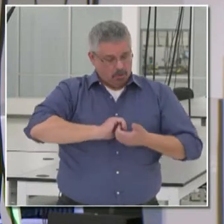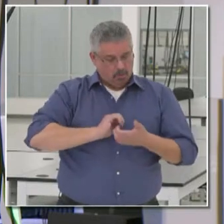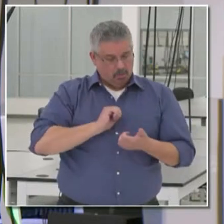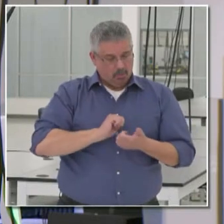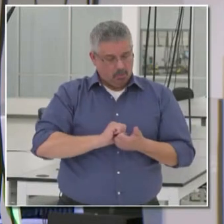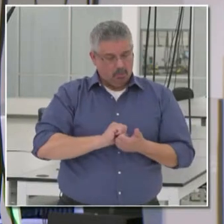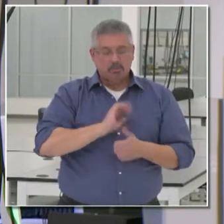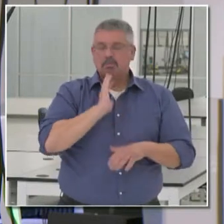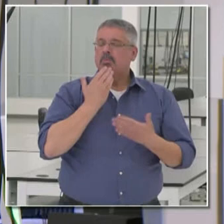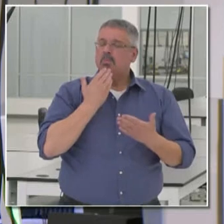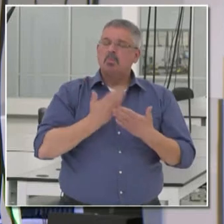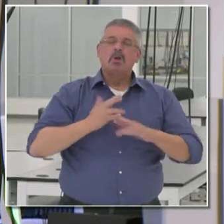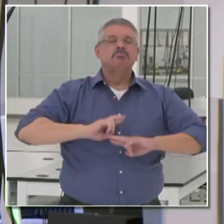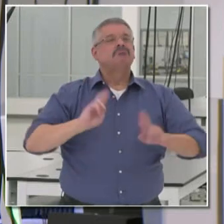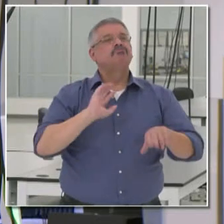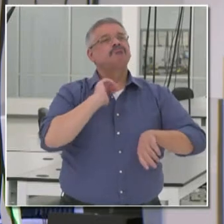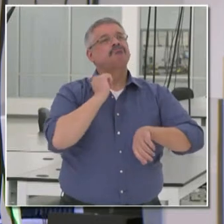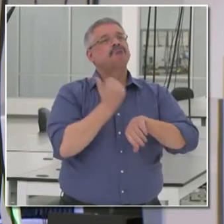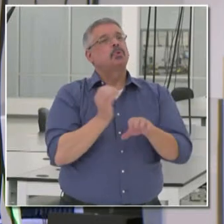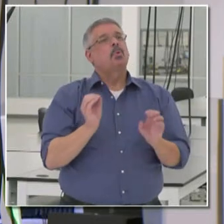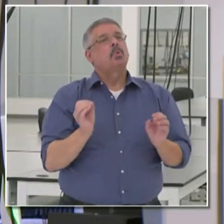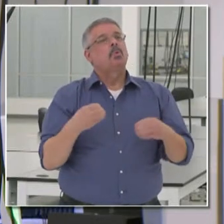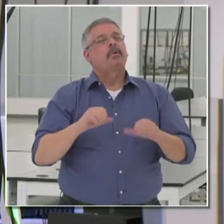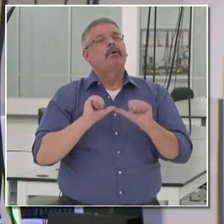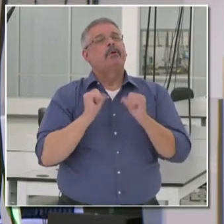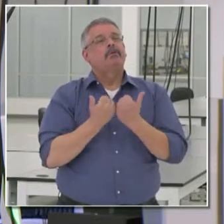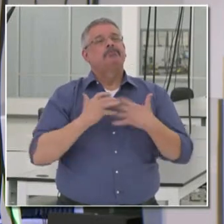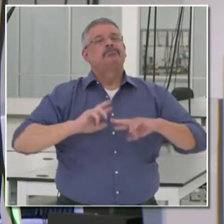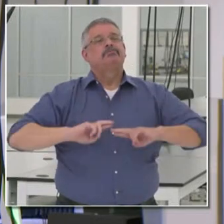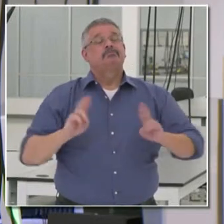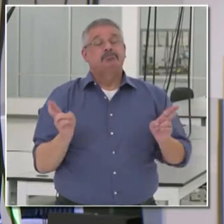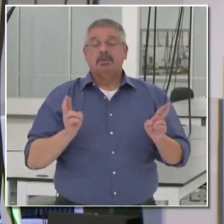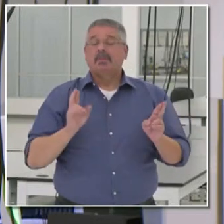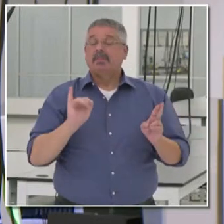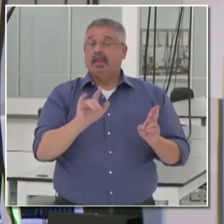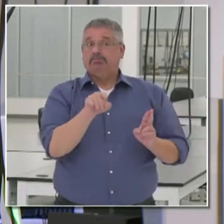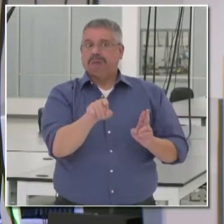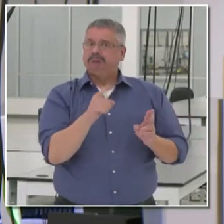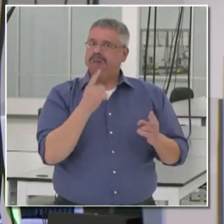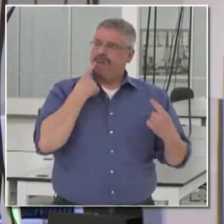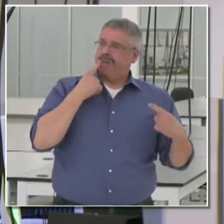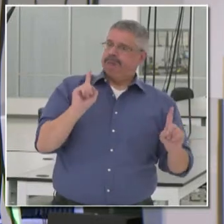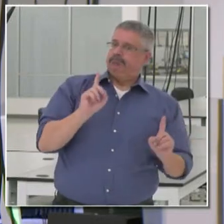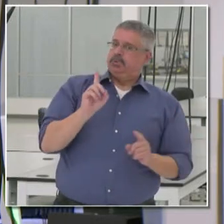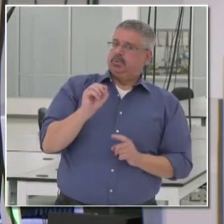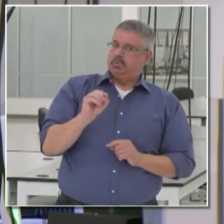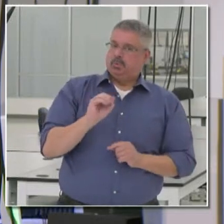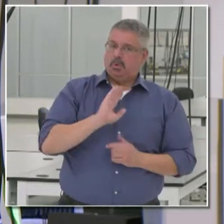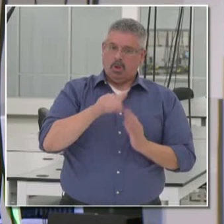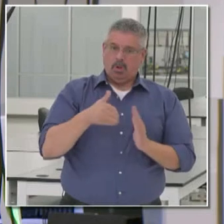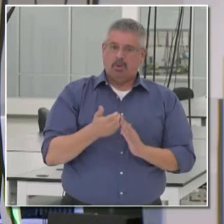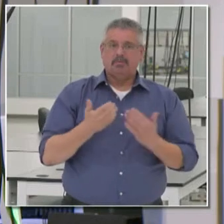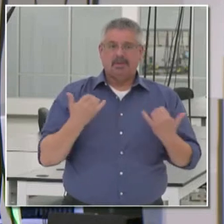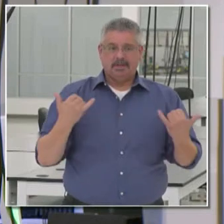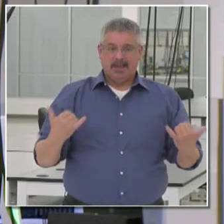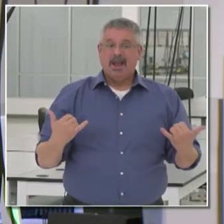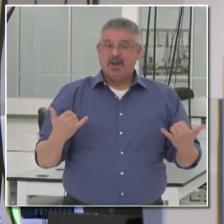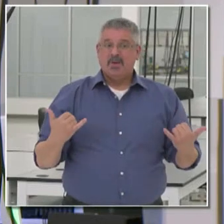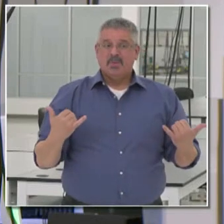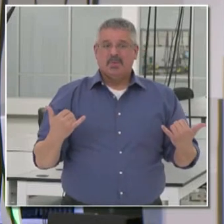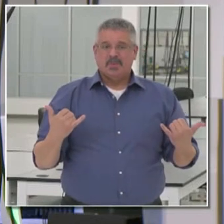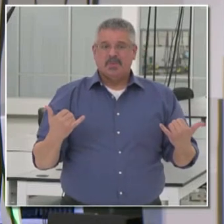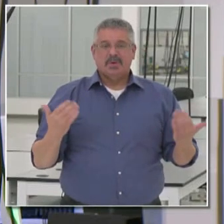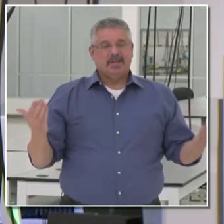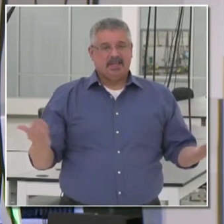una colaboración con organizaciones bien establecidas que hacen que tengamos resultados y todos ellos